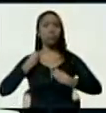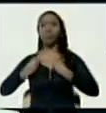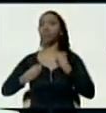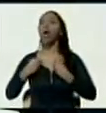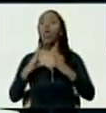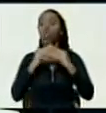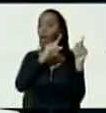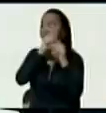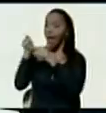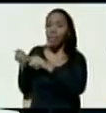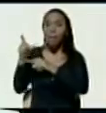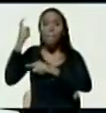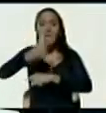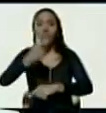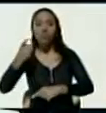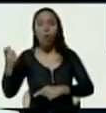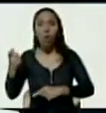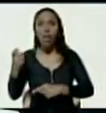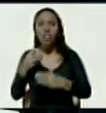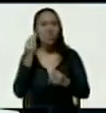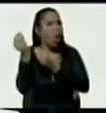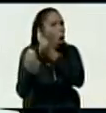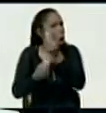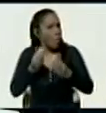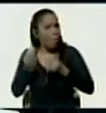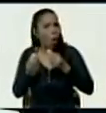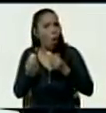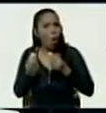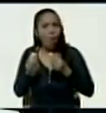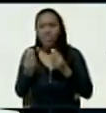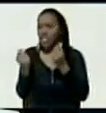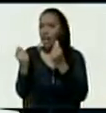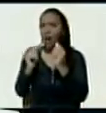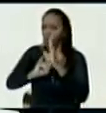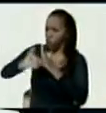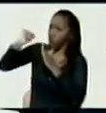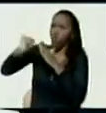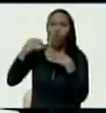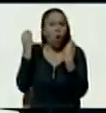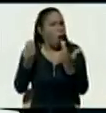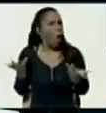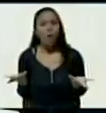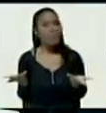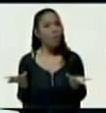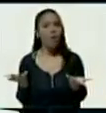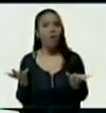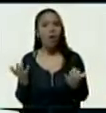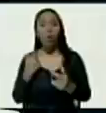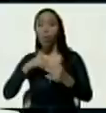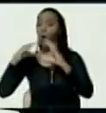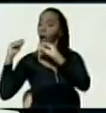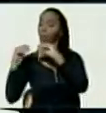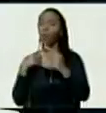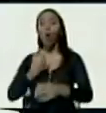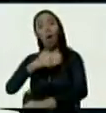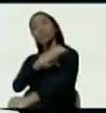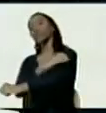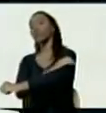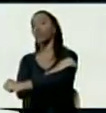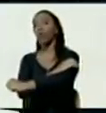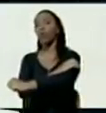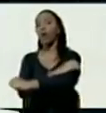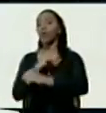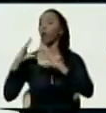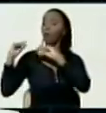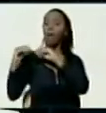estas personas y cómo hicieron su dinero. Y es algo que lo hemos hablado con la oposición. Elliot Abrams le ha